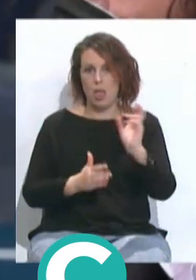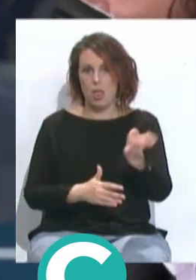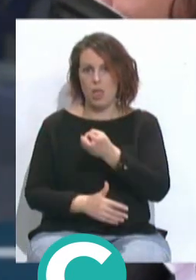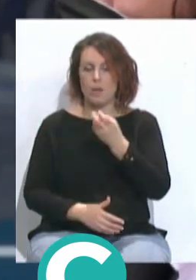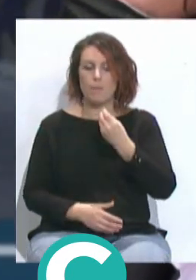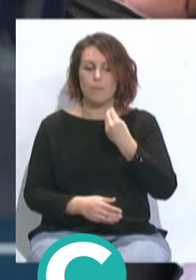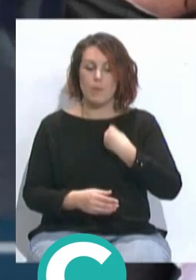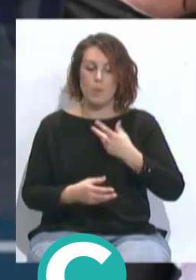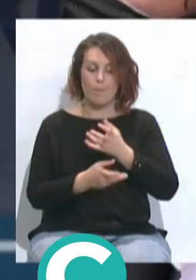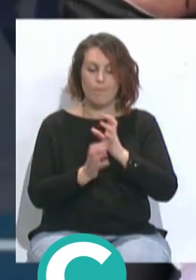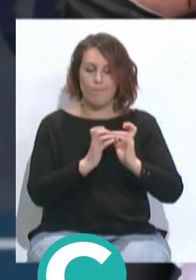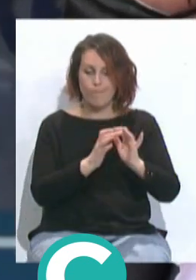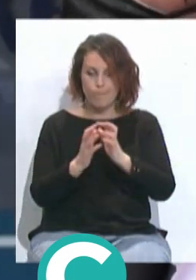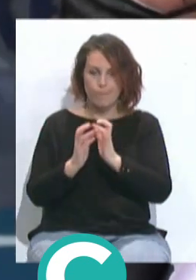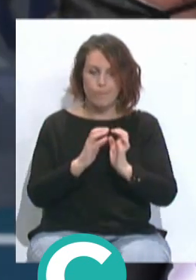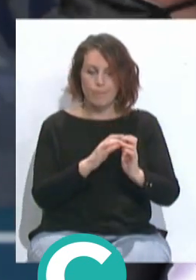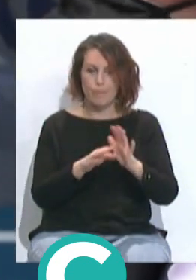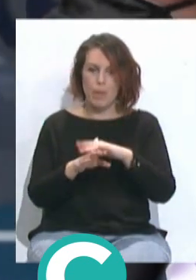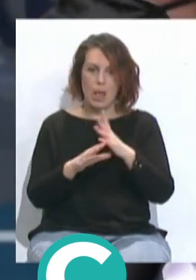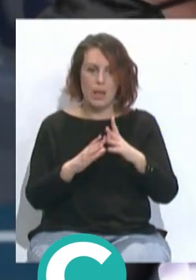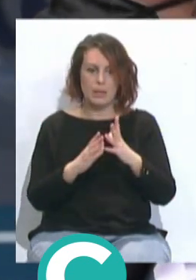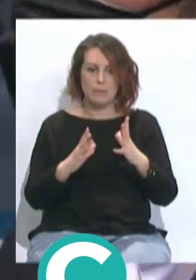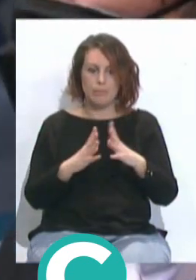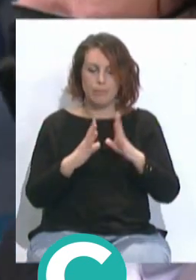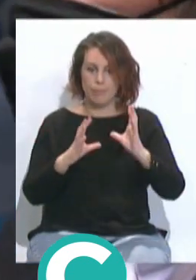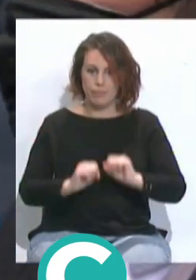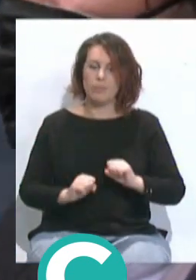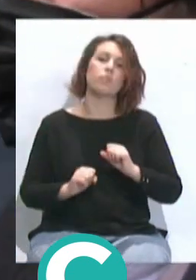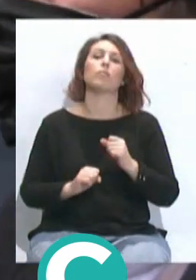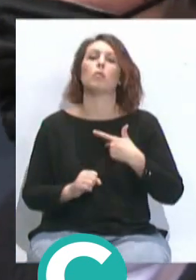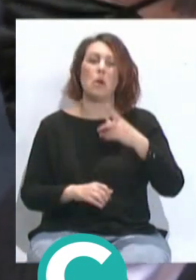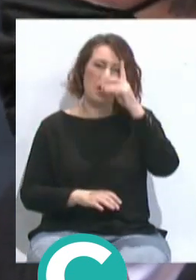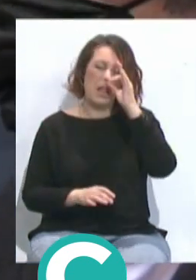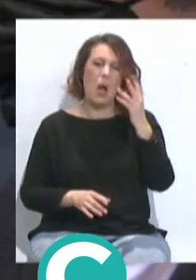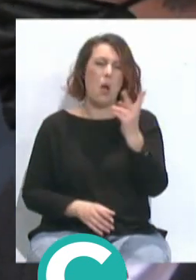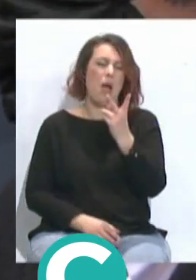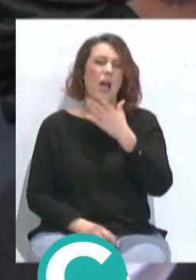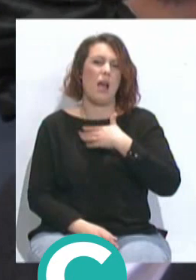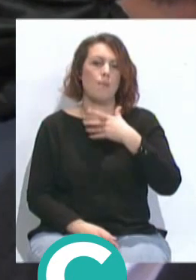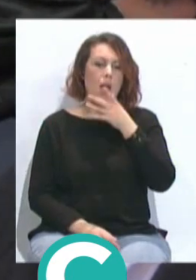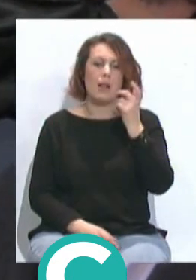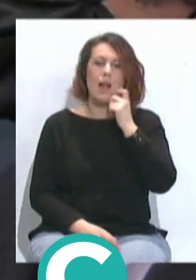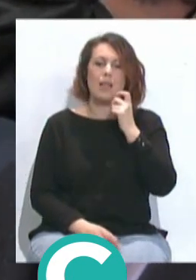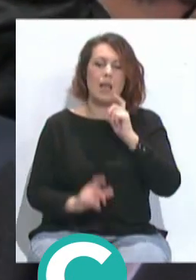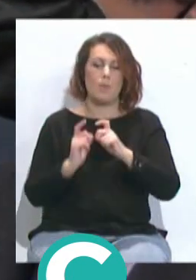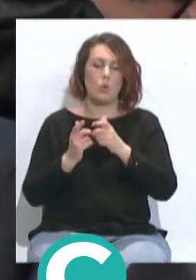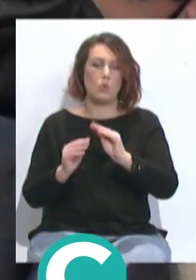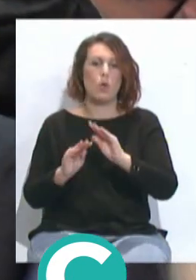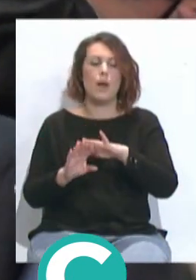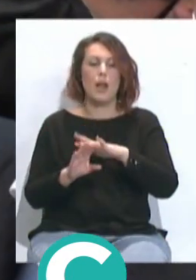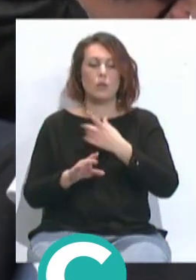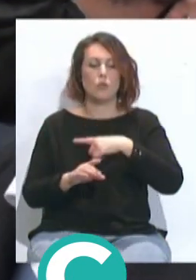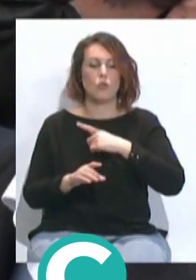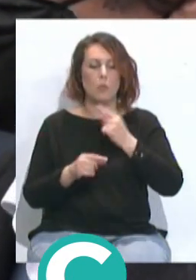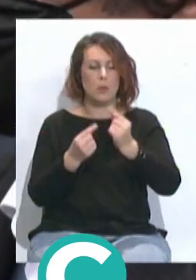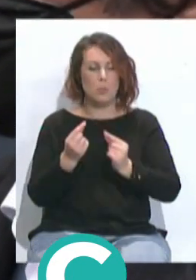buscando la manera de engrasar todo de que todo encaje creo que hay buena disposición por el alcalde y por su equipo para que terminemos